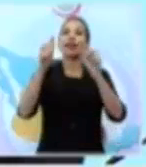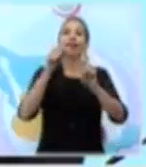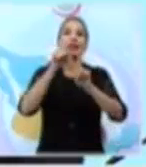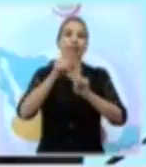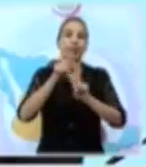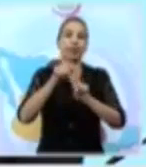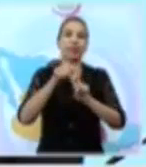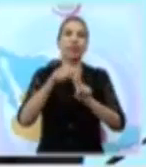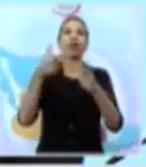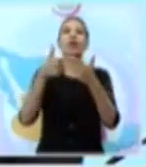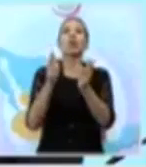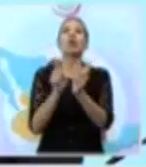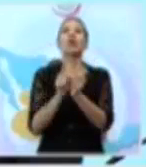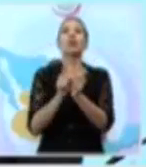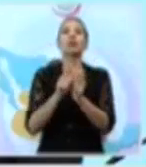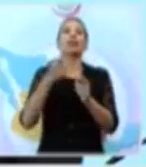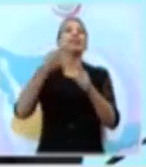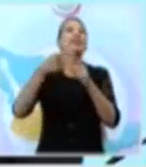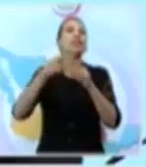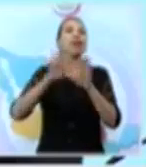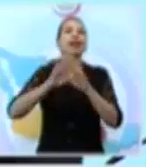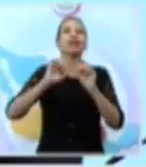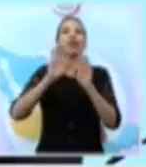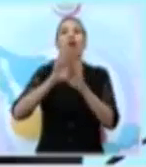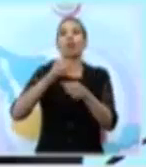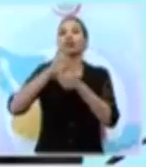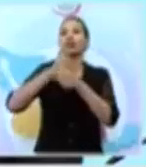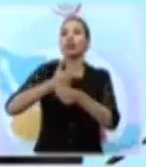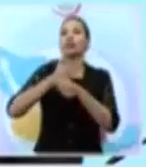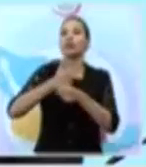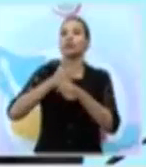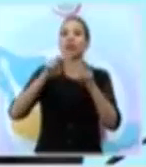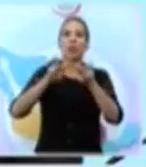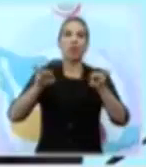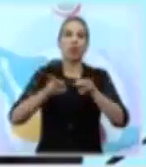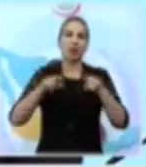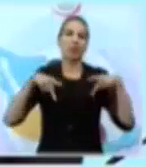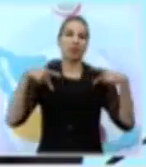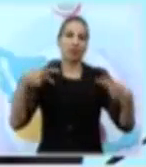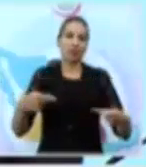atención a grupos en situación de vulnerabilidad,